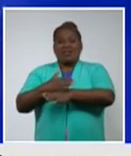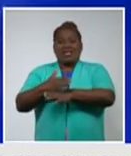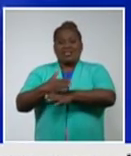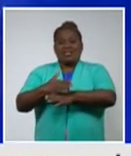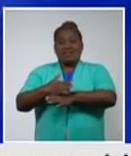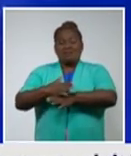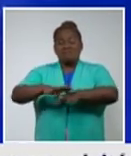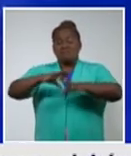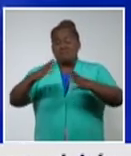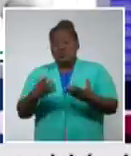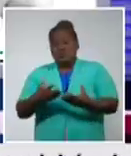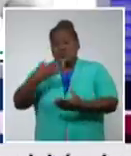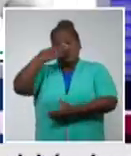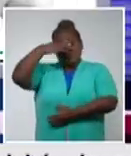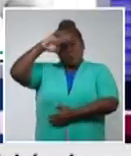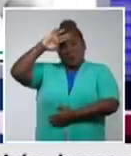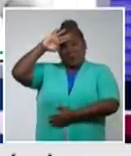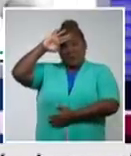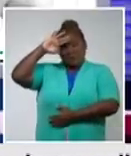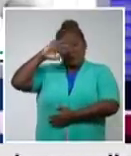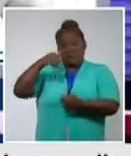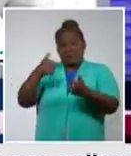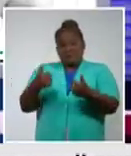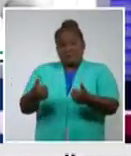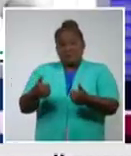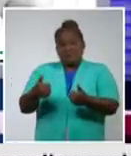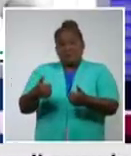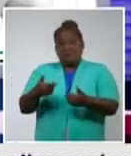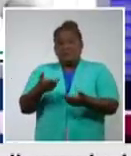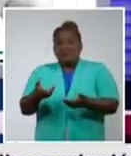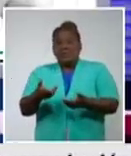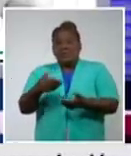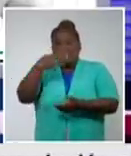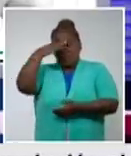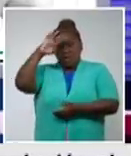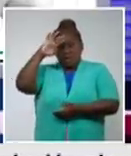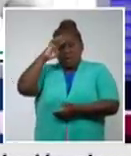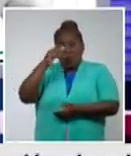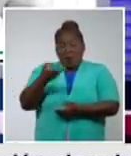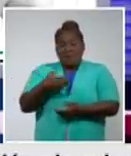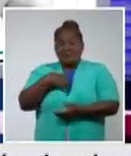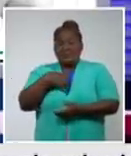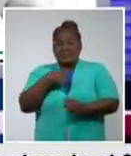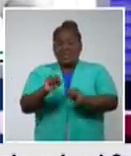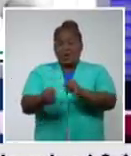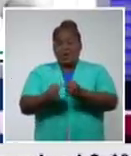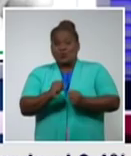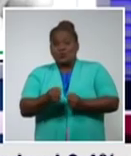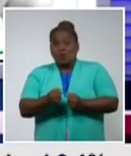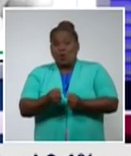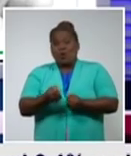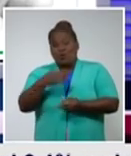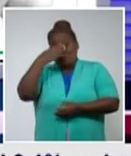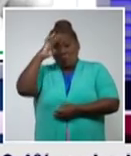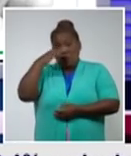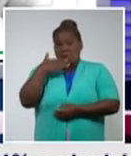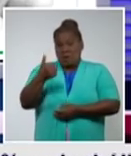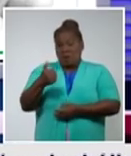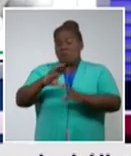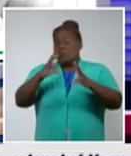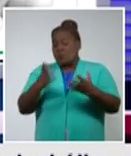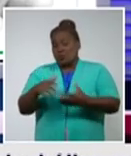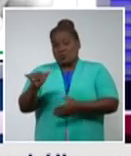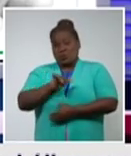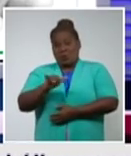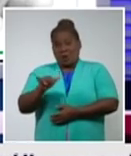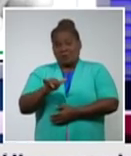del mundo, doctor. De nada serviría tener controlada la pandemia en Cuba, aunque sería un buen avance. También se necesita que esos